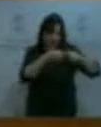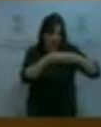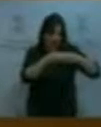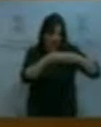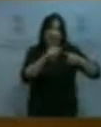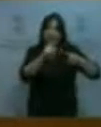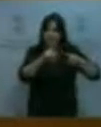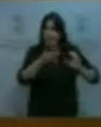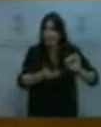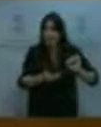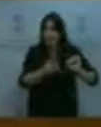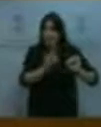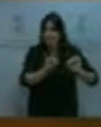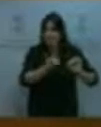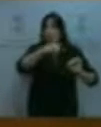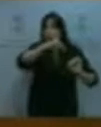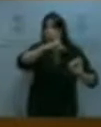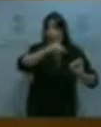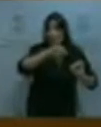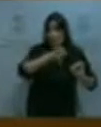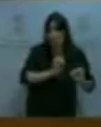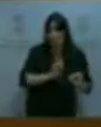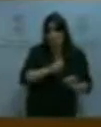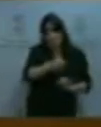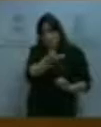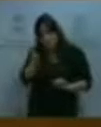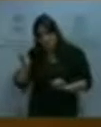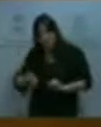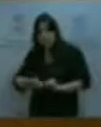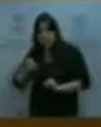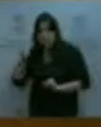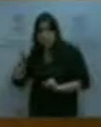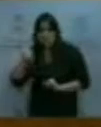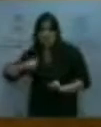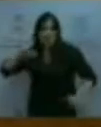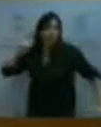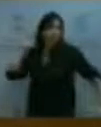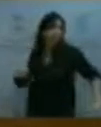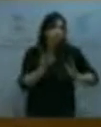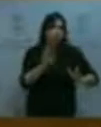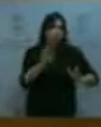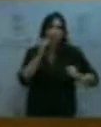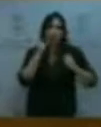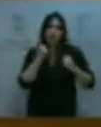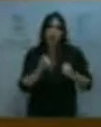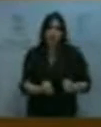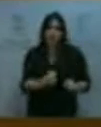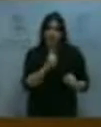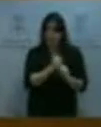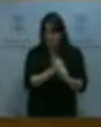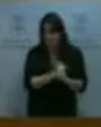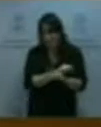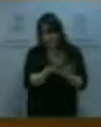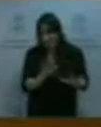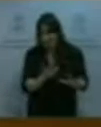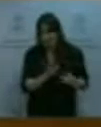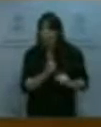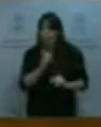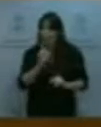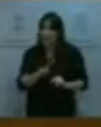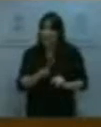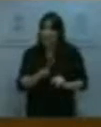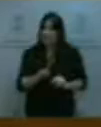única. No es la única. Causaría un daño irreparable, como digo, al empleo, pero causaría un daño irreparable